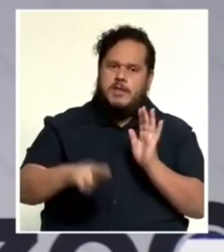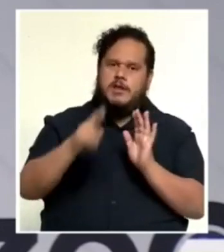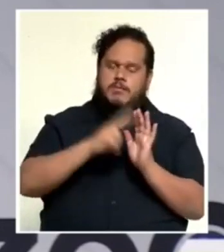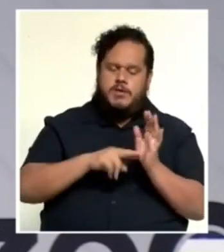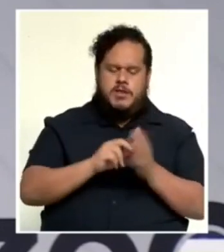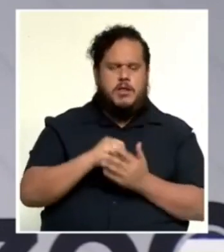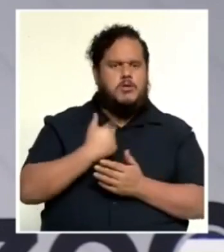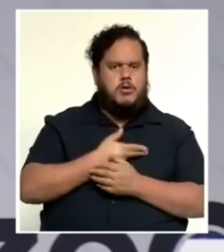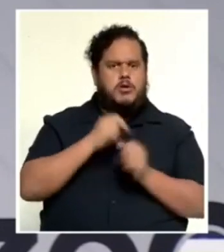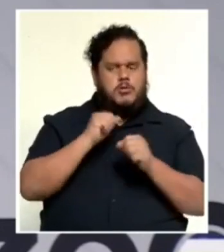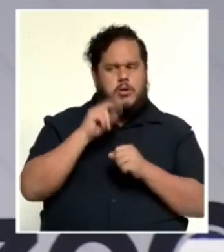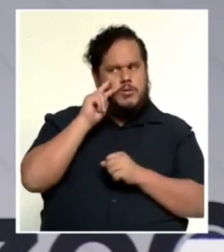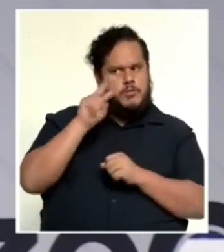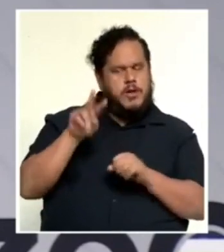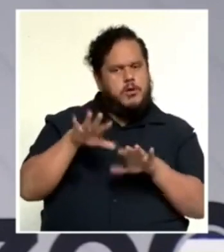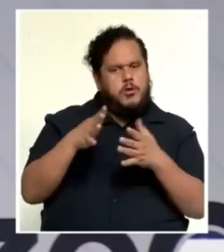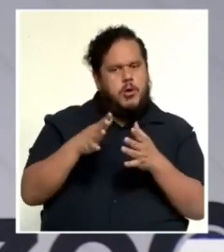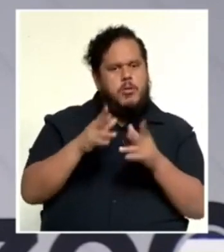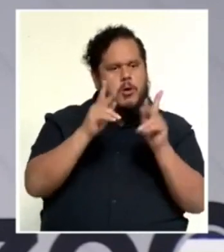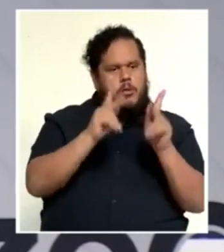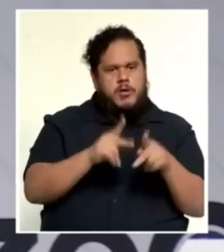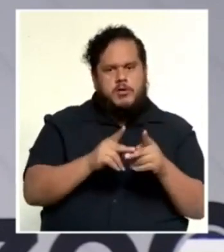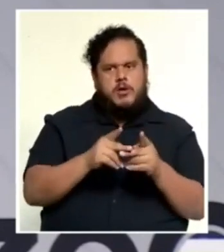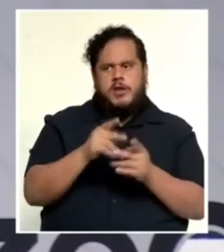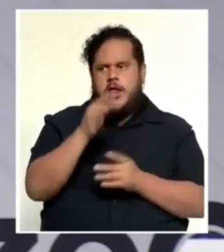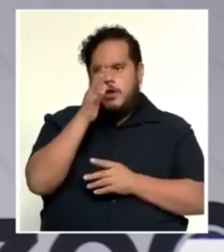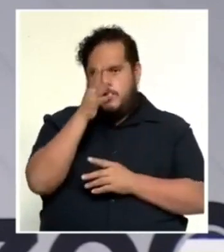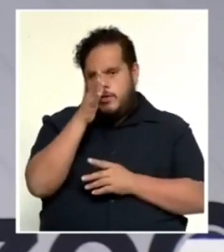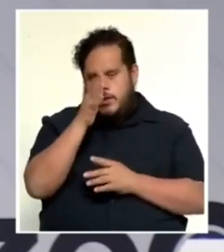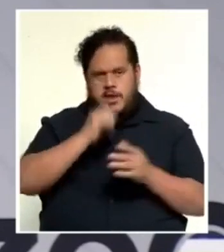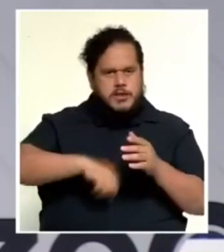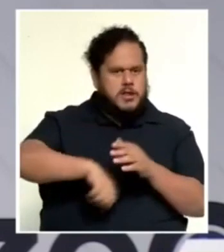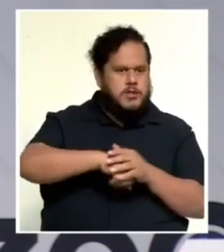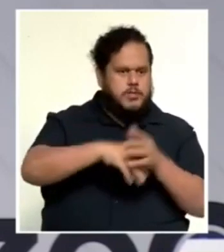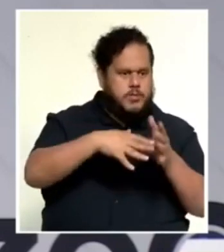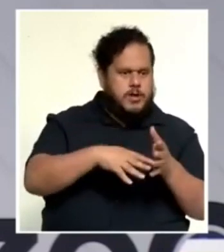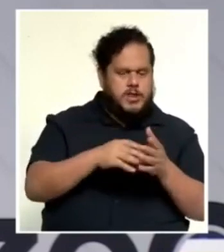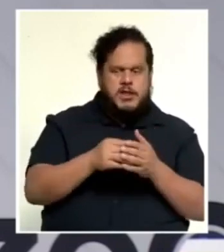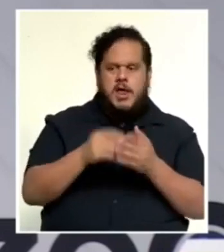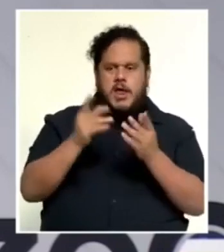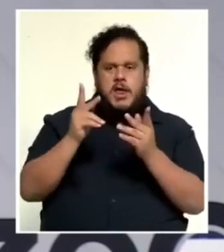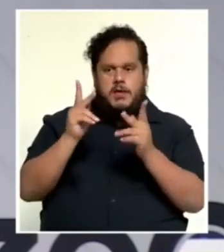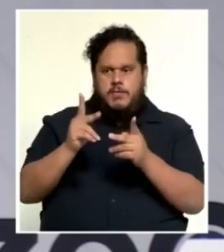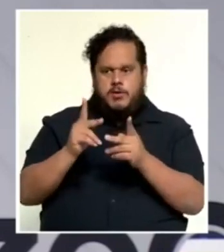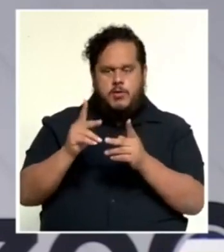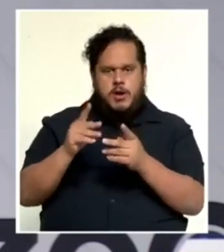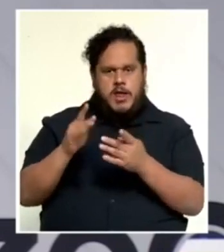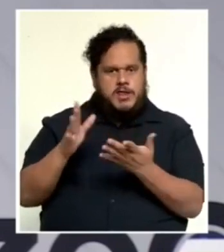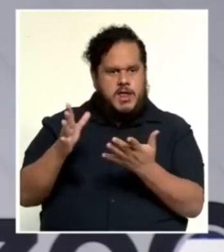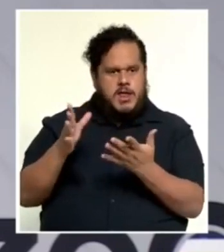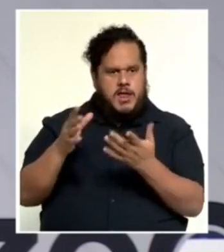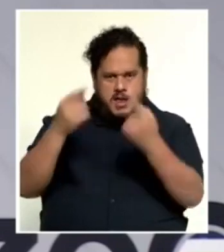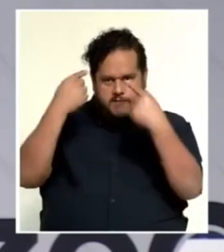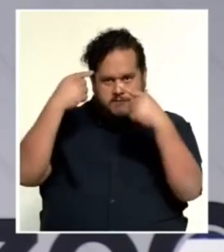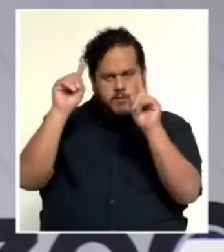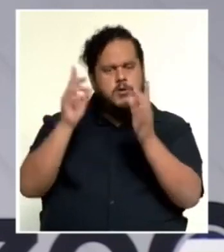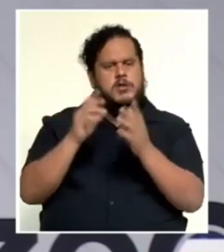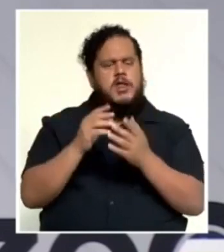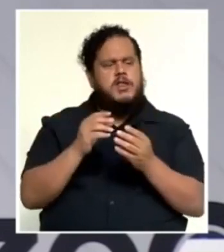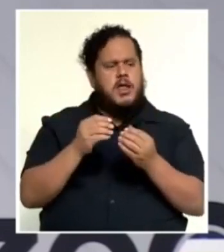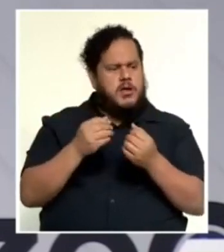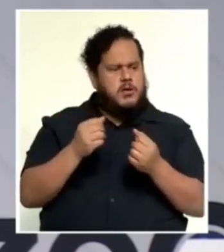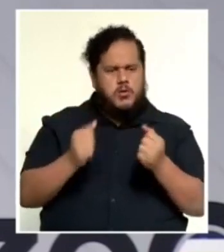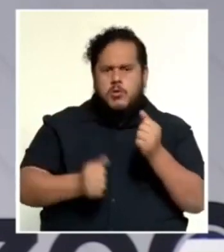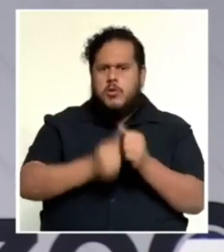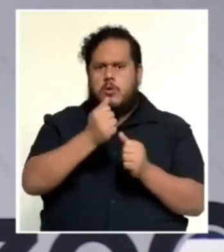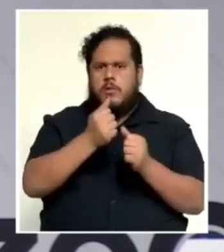Podemos observar cómo figuras, comediantes, futbolistas, pues miembros de la farándula cada vez se incorporan con muchísimo mayor éxito